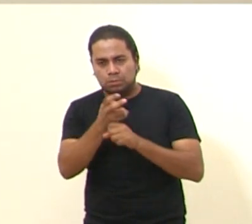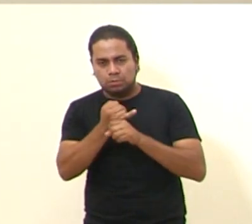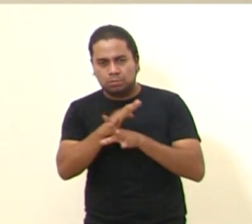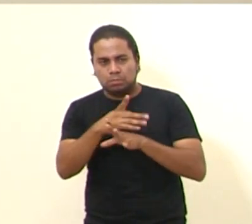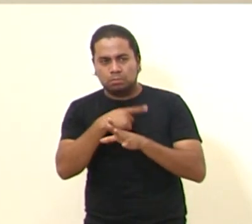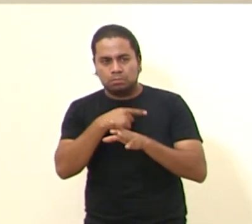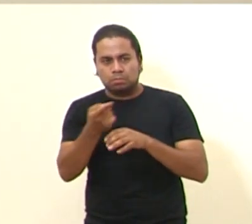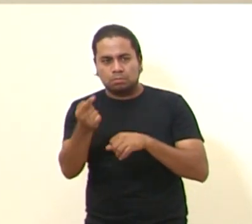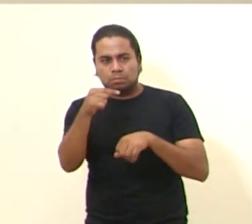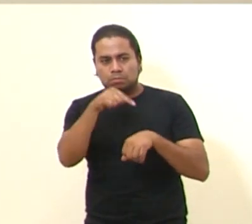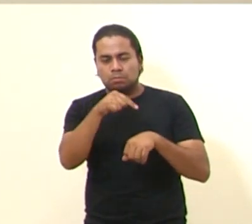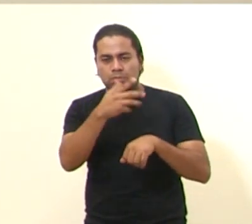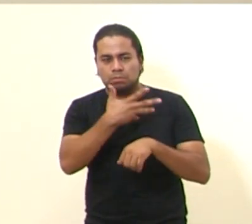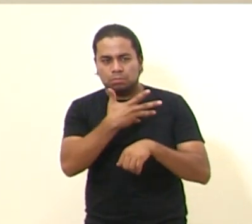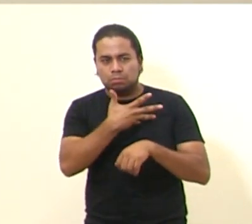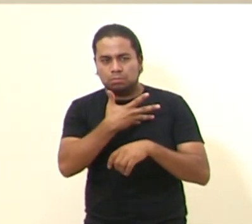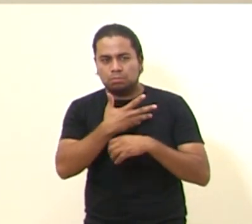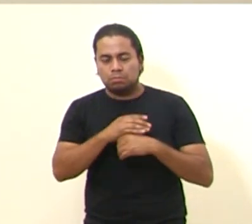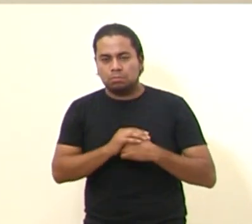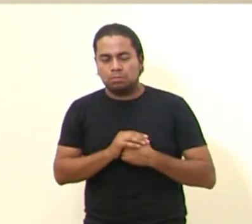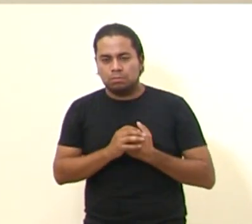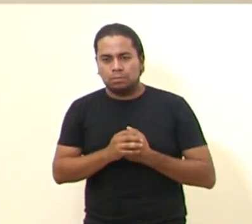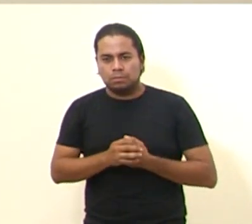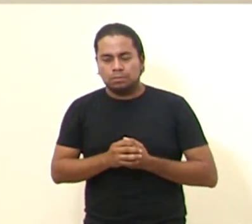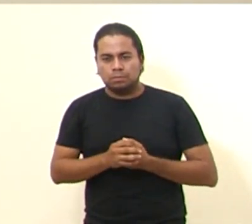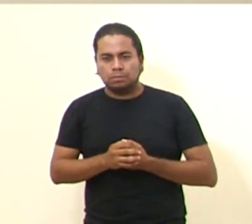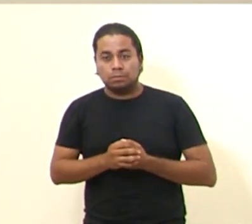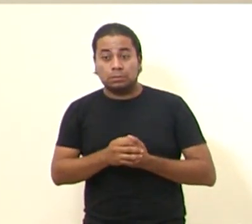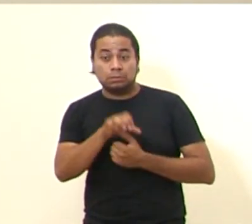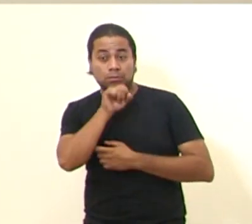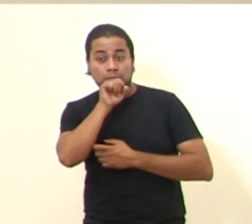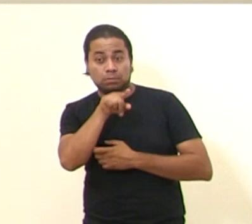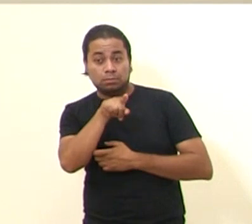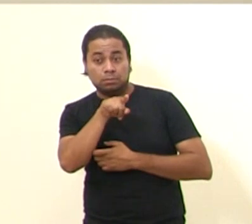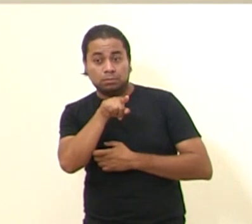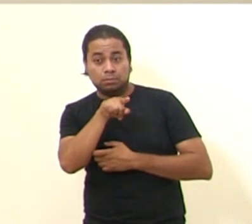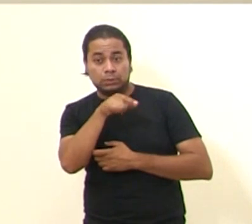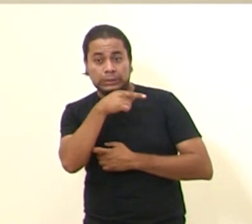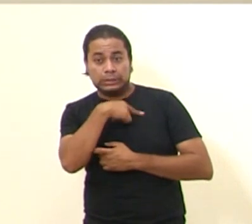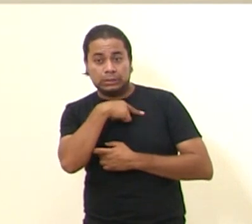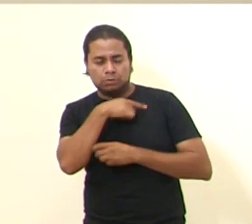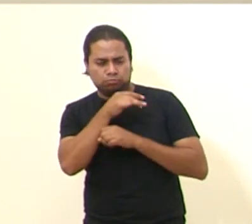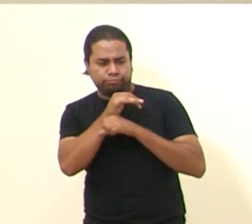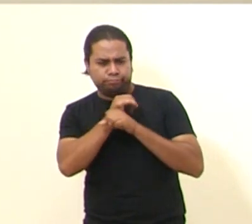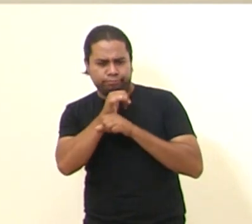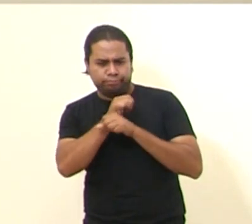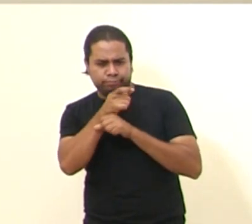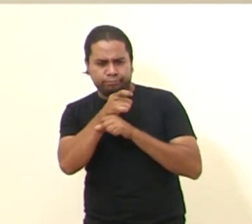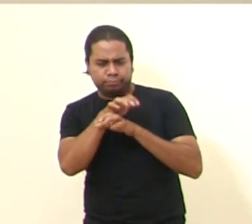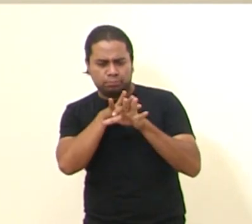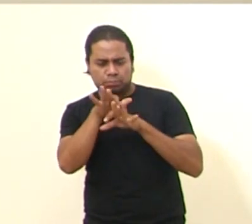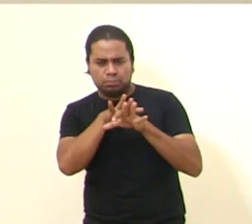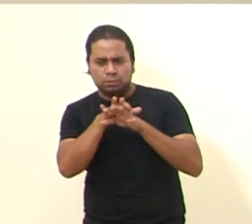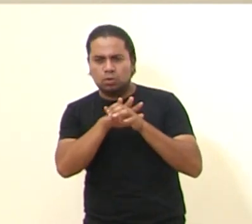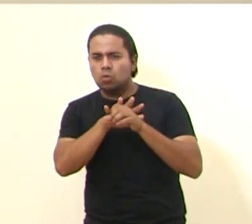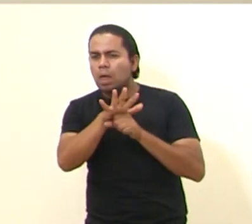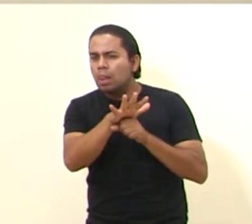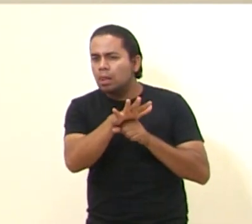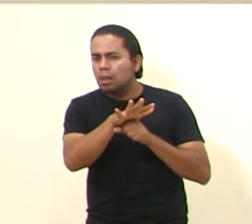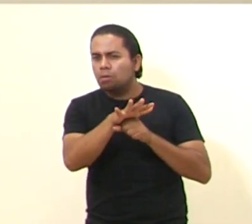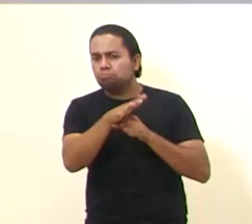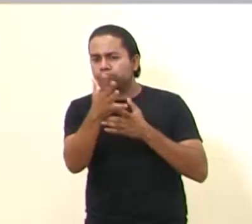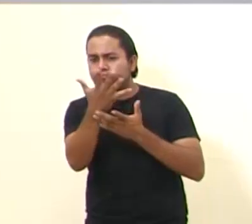encontré. Y finalmente investigué las actividades económicas de los